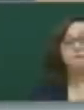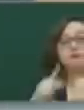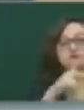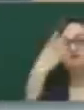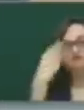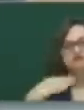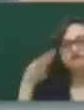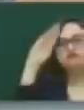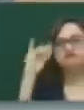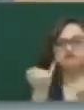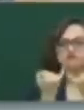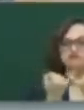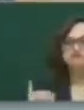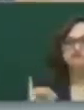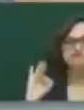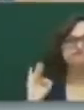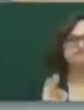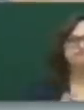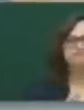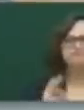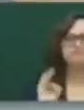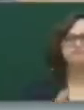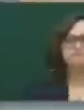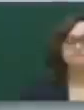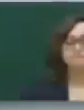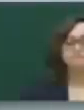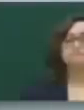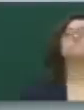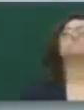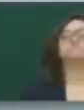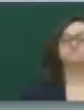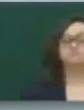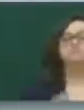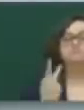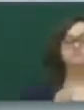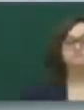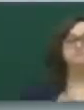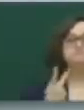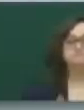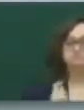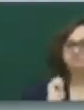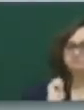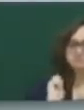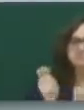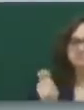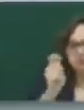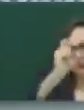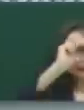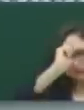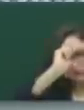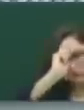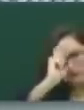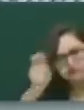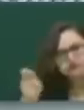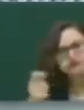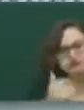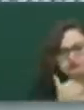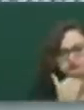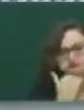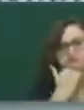país, el pueblo de Cuba merece el premio de la dignidad.